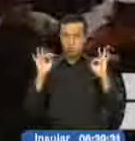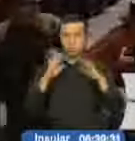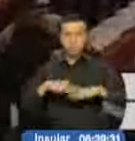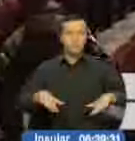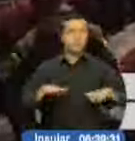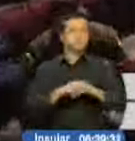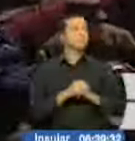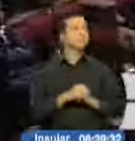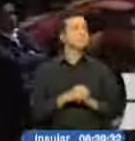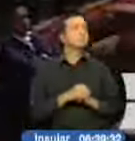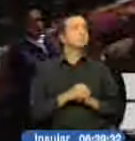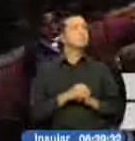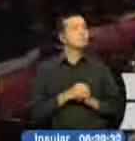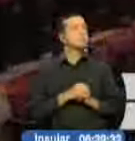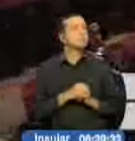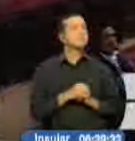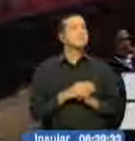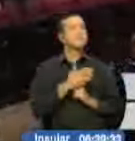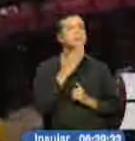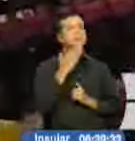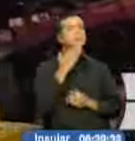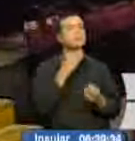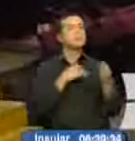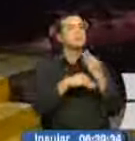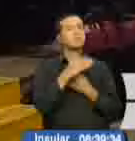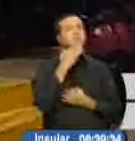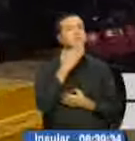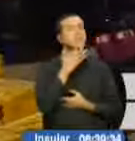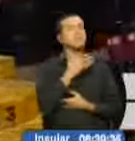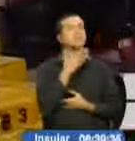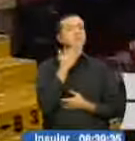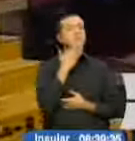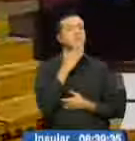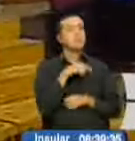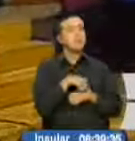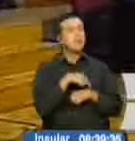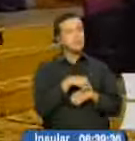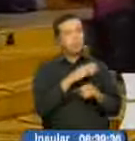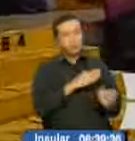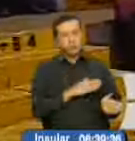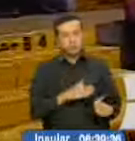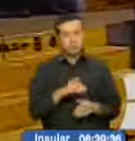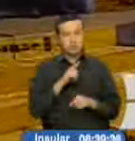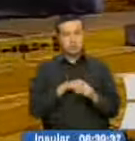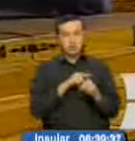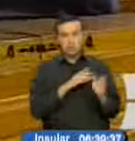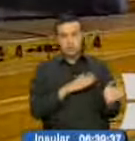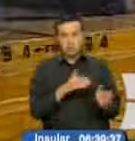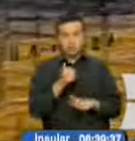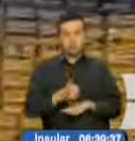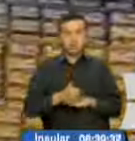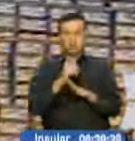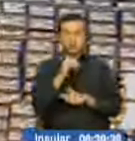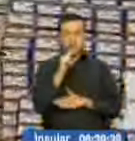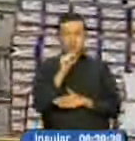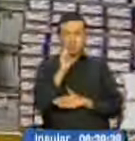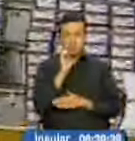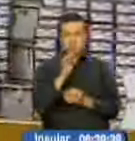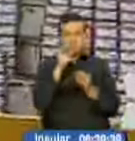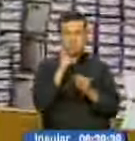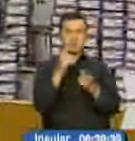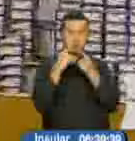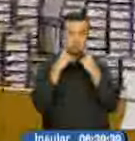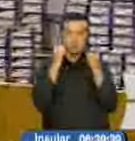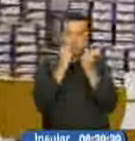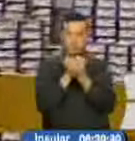poco, ¿cuáles estarán, digamos, los tiempos de disposición de las autoridades del Consejo Nacional Electoral para que vayan